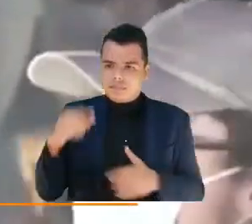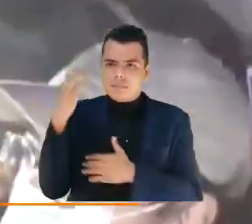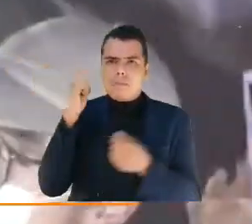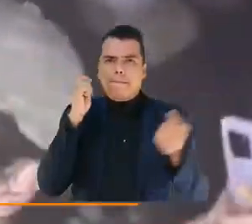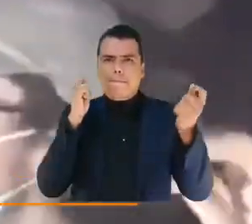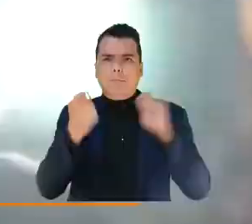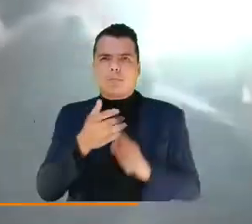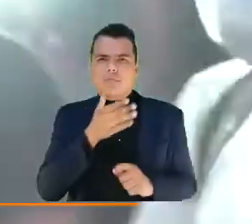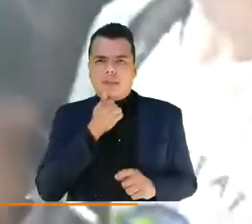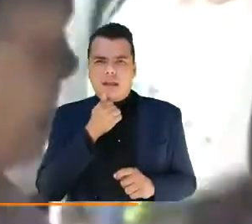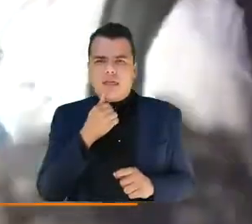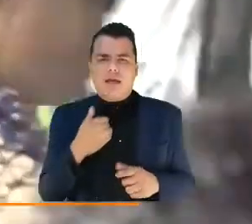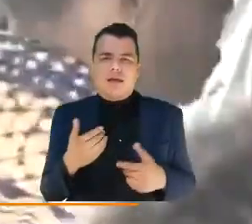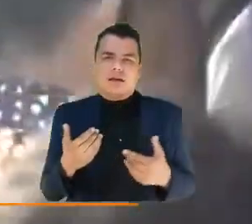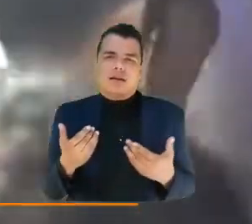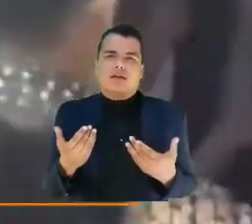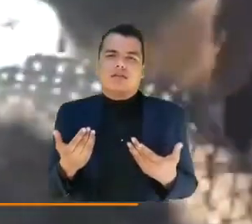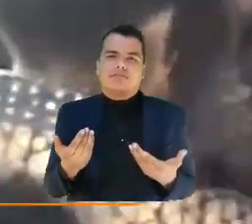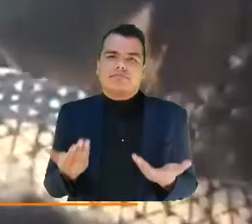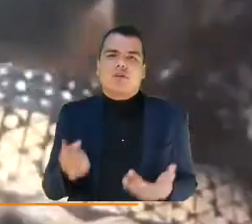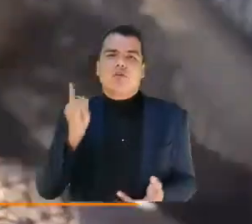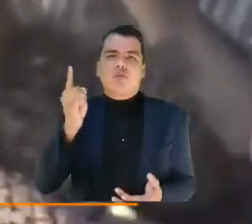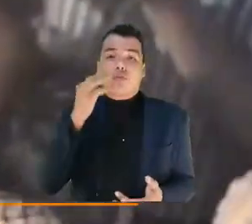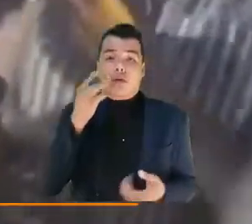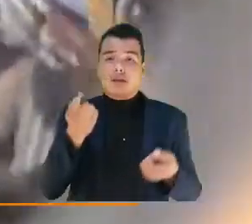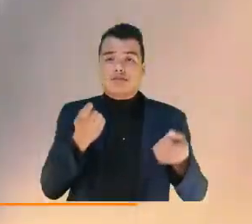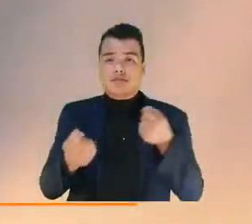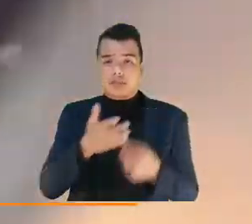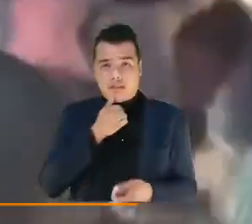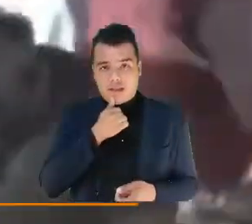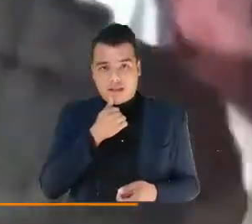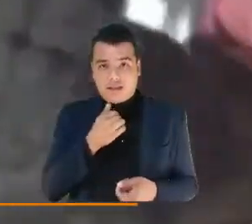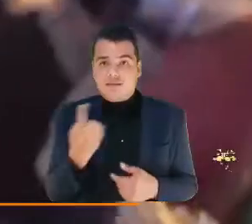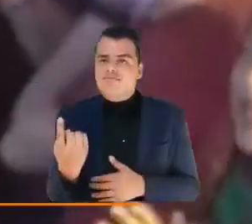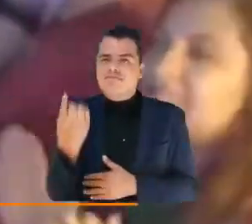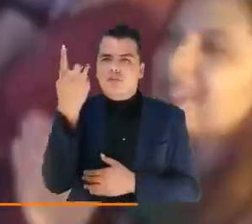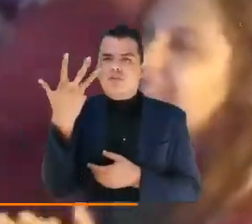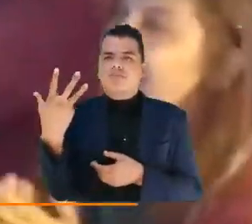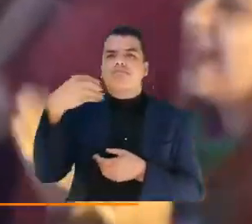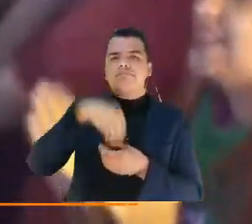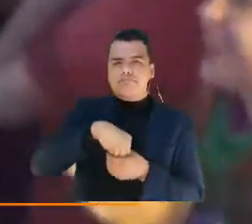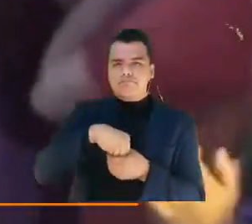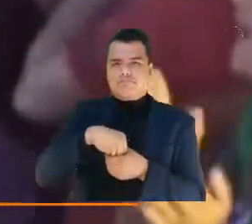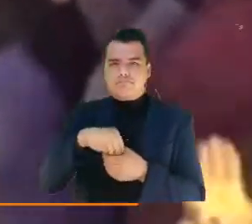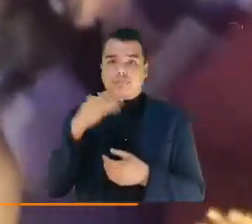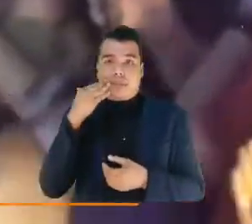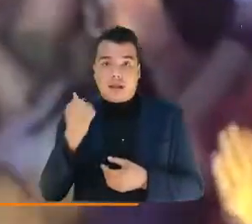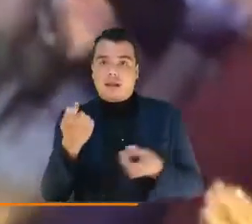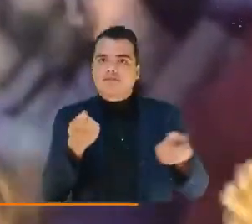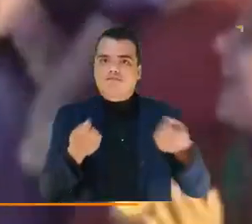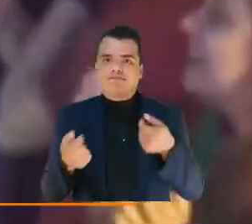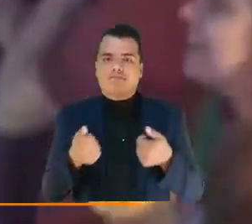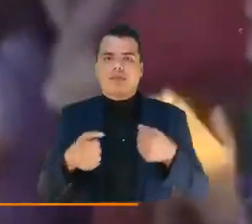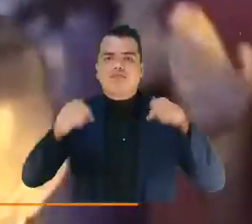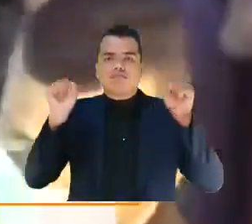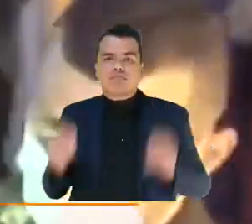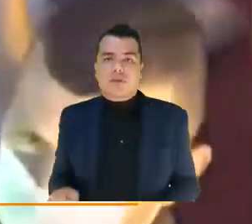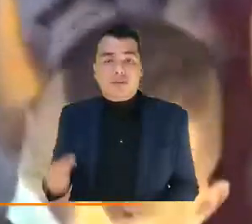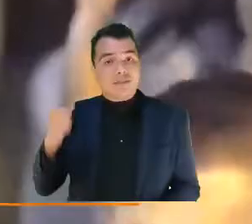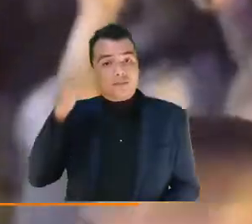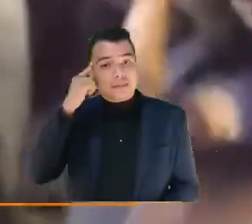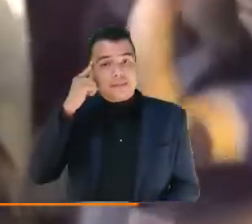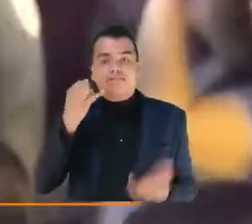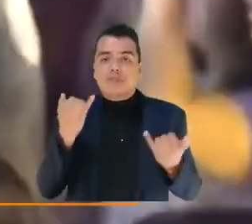cambiar sin las mujeres, y yo lo he dicho muchas veces, la política es con las mujeres o no será, así que pues el desafío es